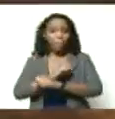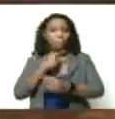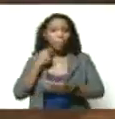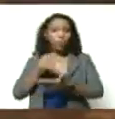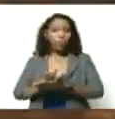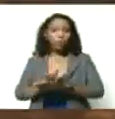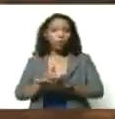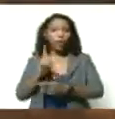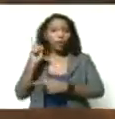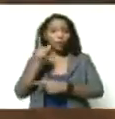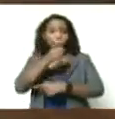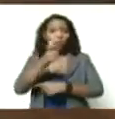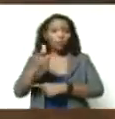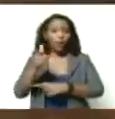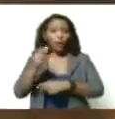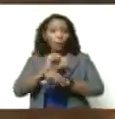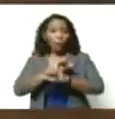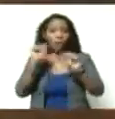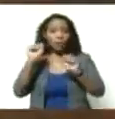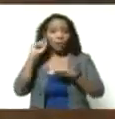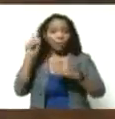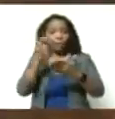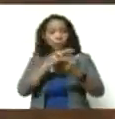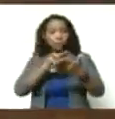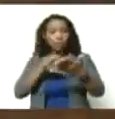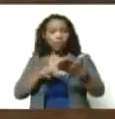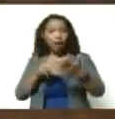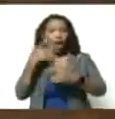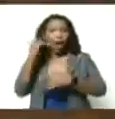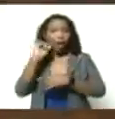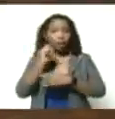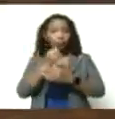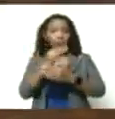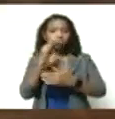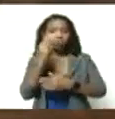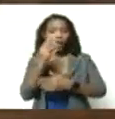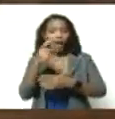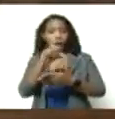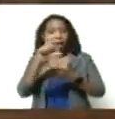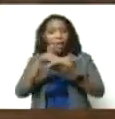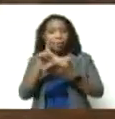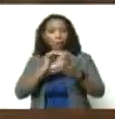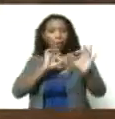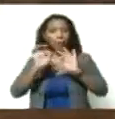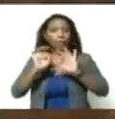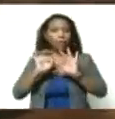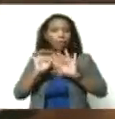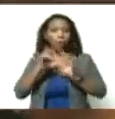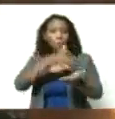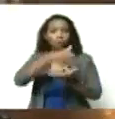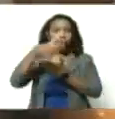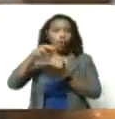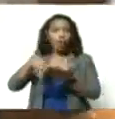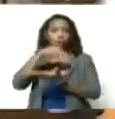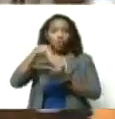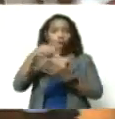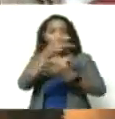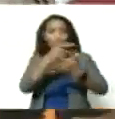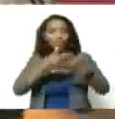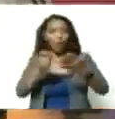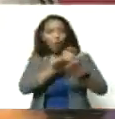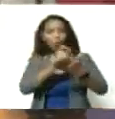una crónica de Earle Herrera para ser leída. Habían cuantos libros de Earle en preparación, Premio Municipal de Narrativa,